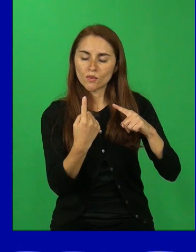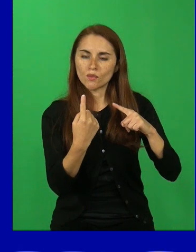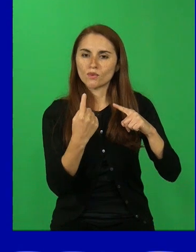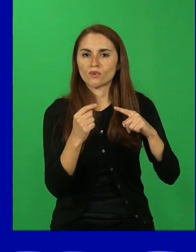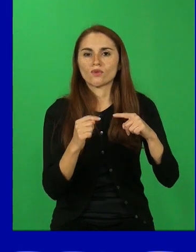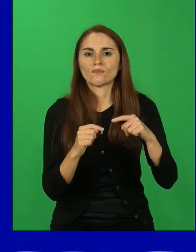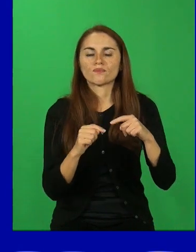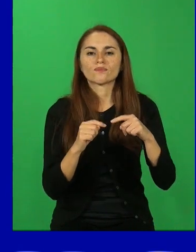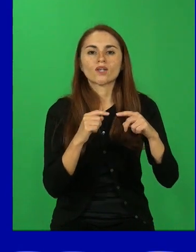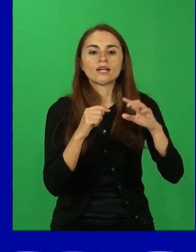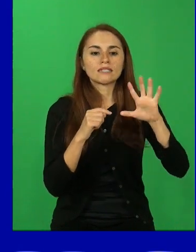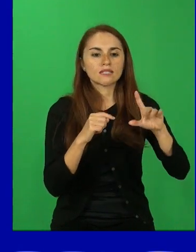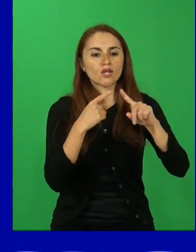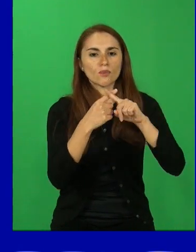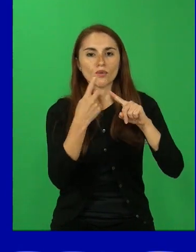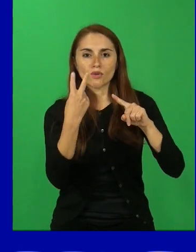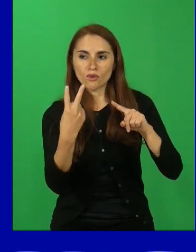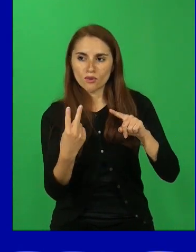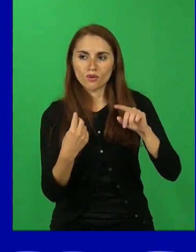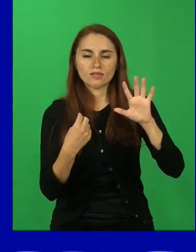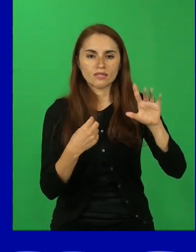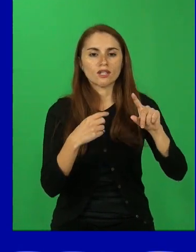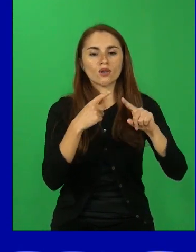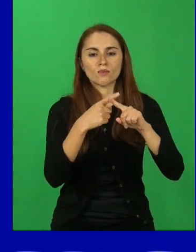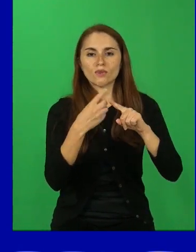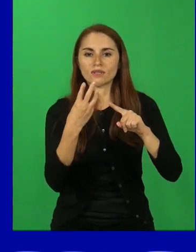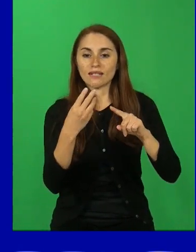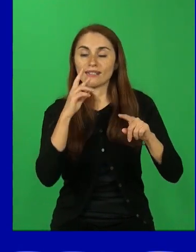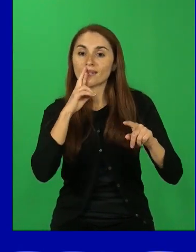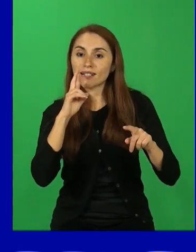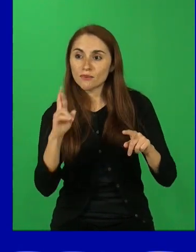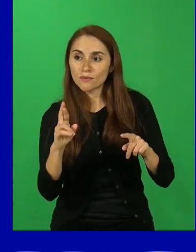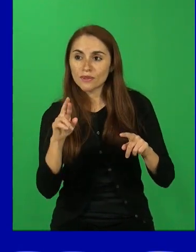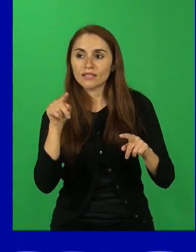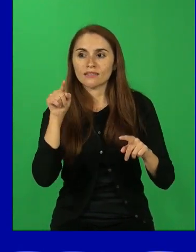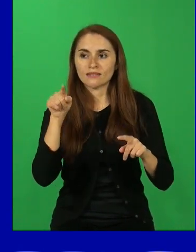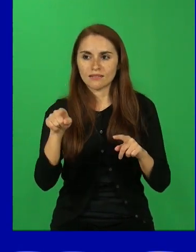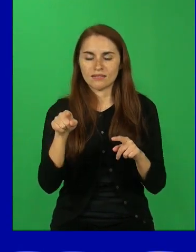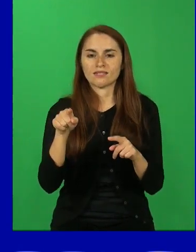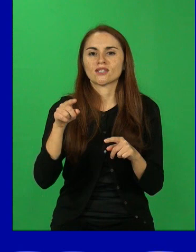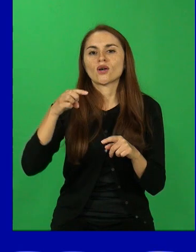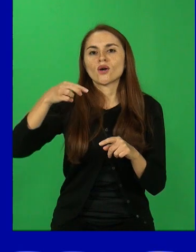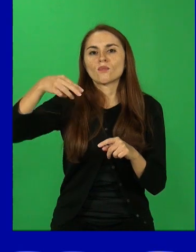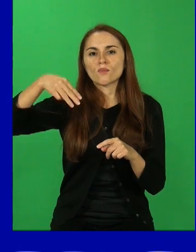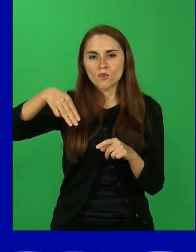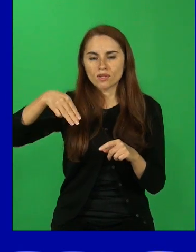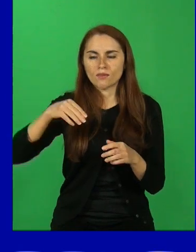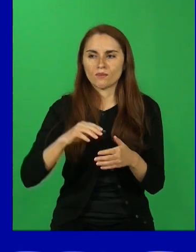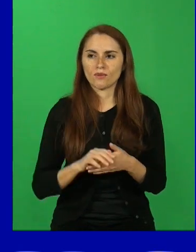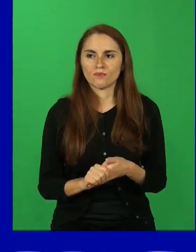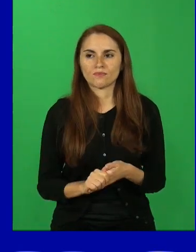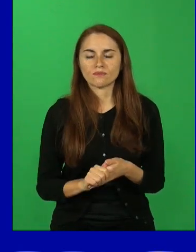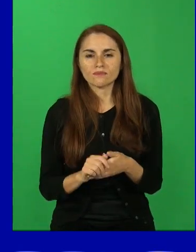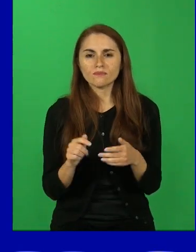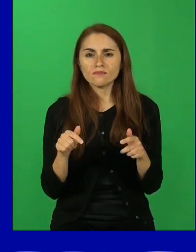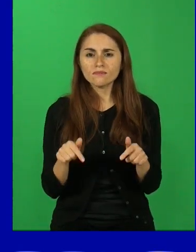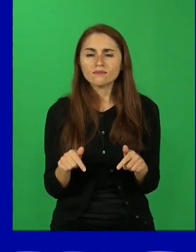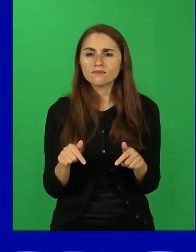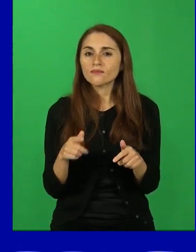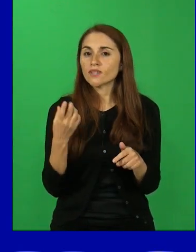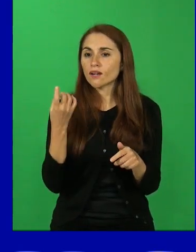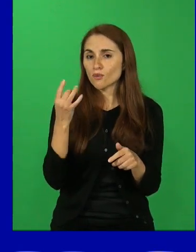5, por cada uno de los números naturales y obtenemos como resultado los múltiplos. Acá en este caso